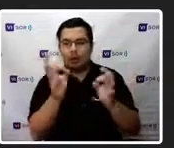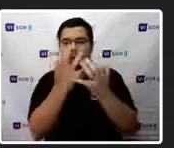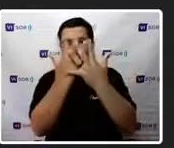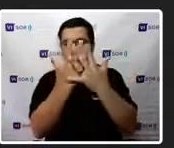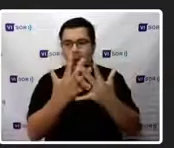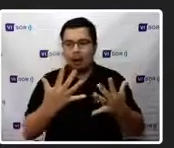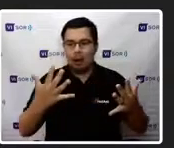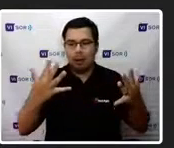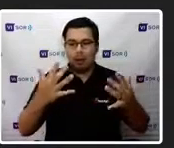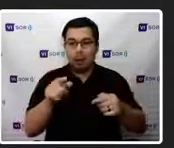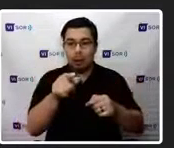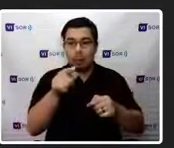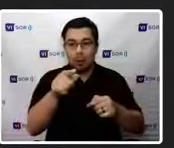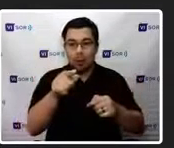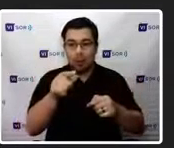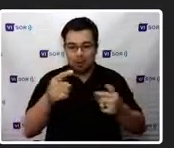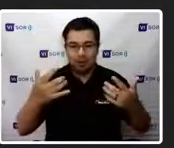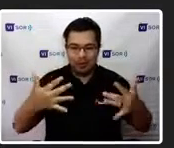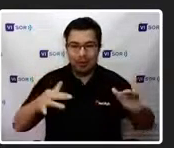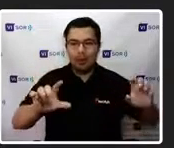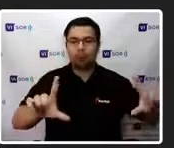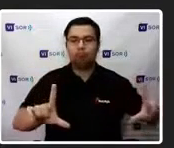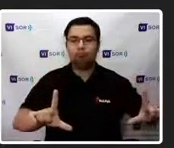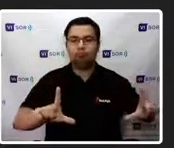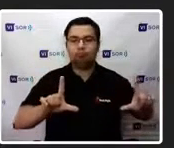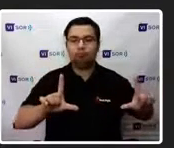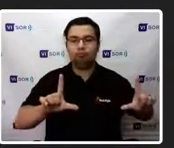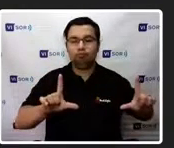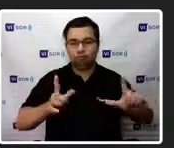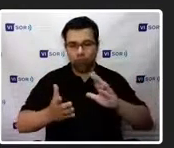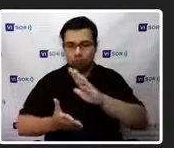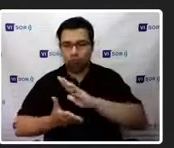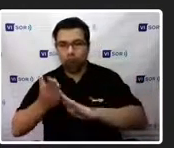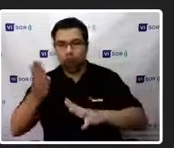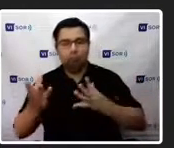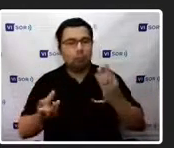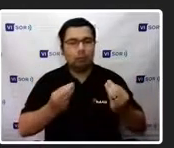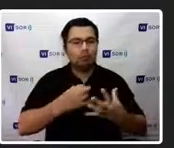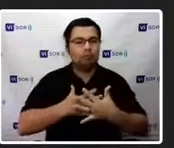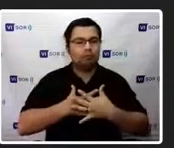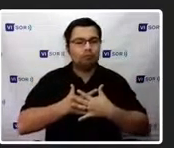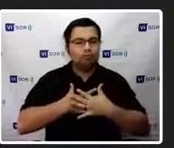haber cursado, ya haber pasado por todo esto, esta formación profesional.